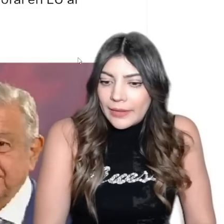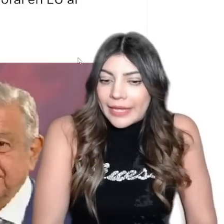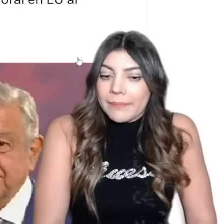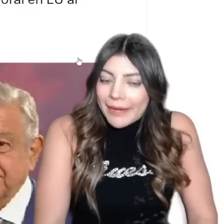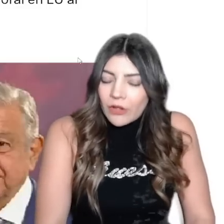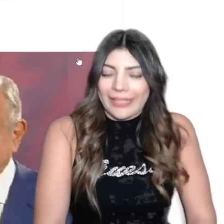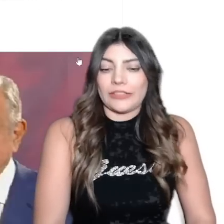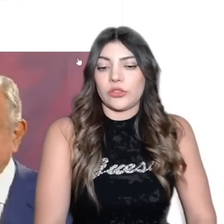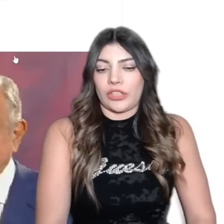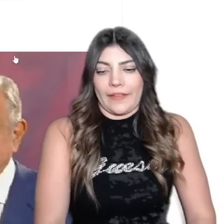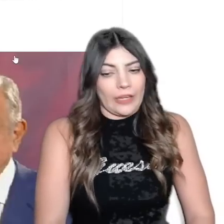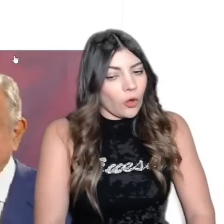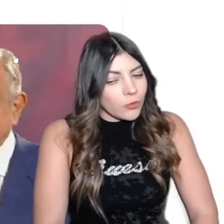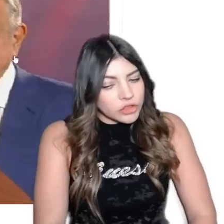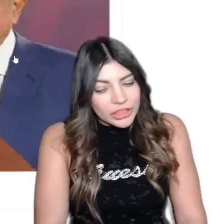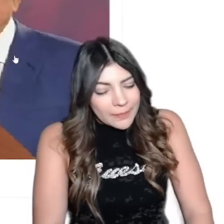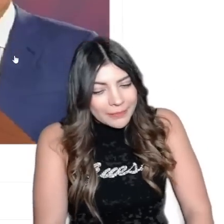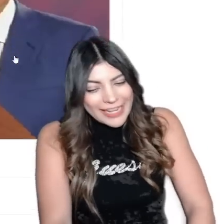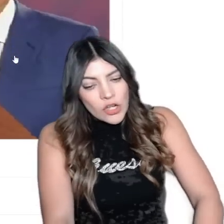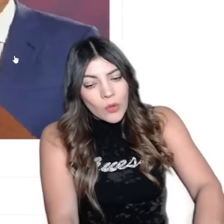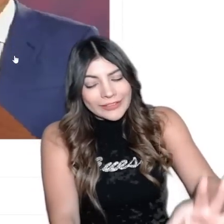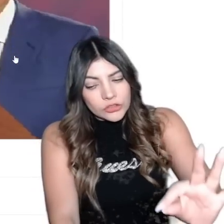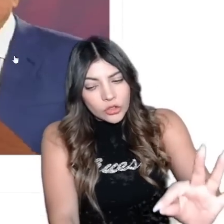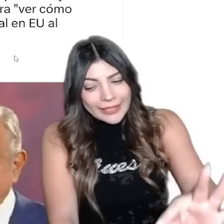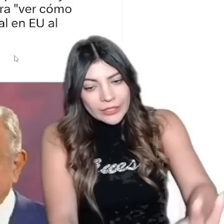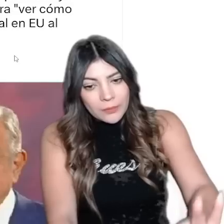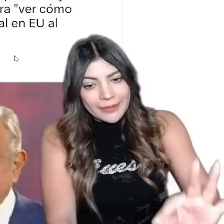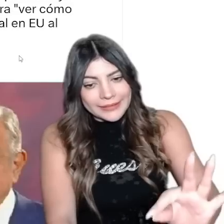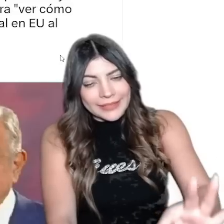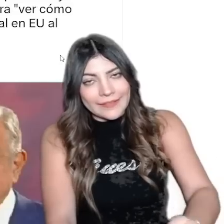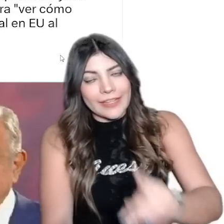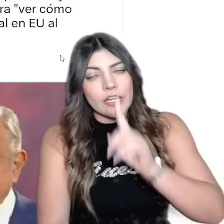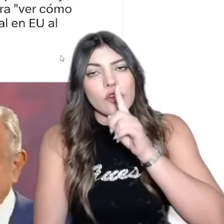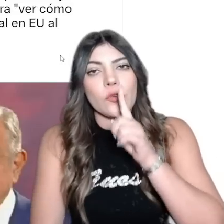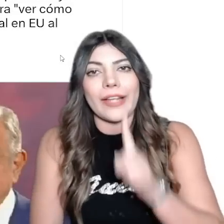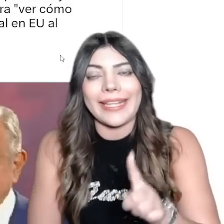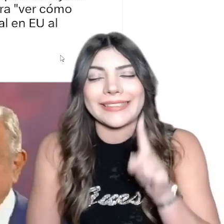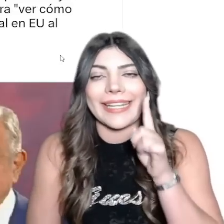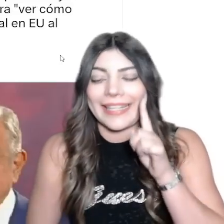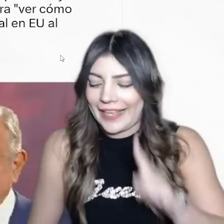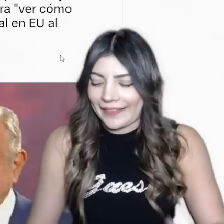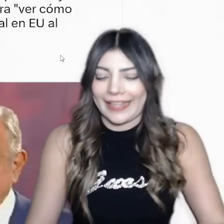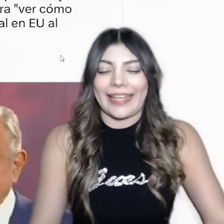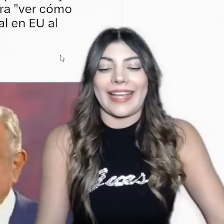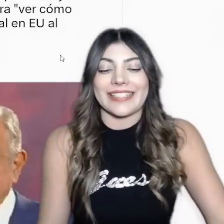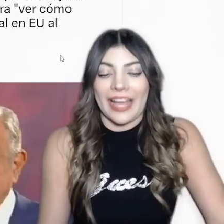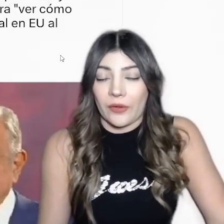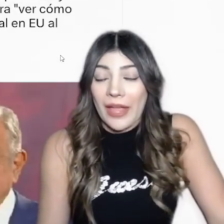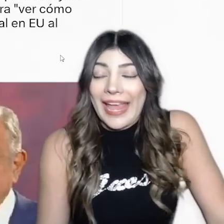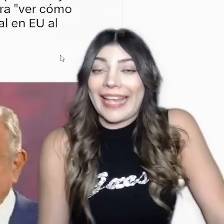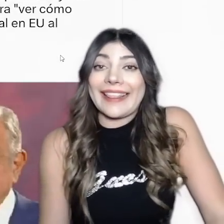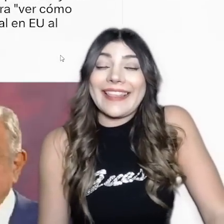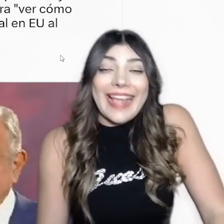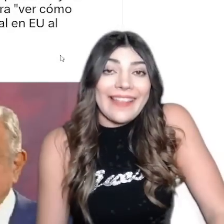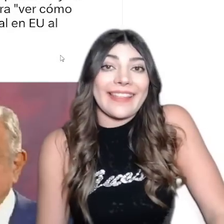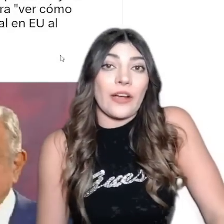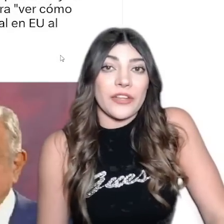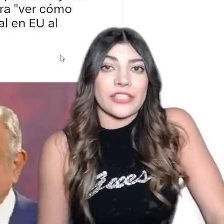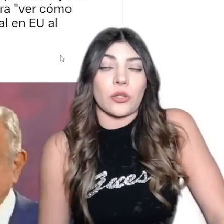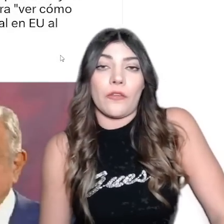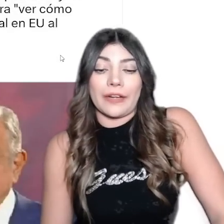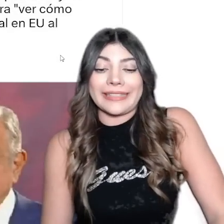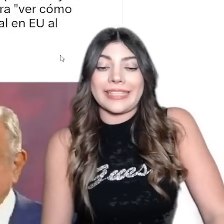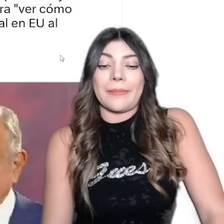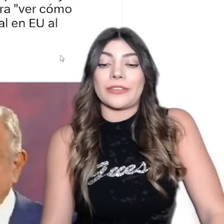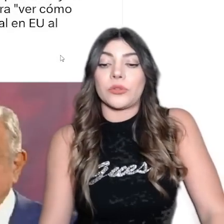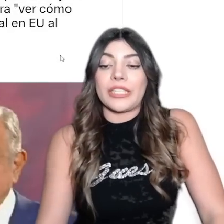Luna. Pero ¿qué sucede? Como siempre, nuestro querido presidente nunca se queda callado. El día de hoy